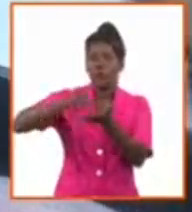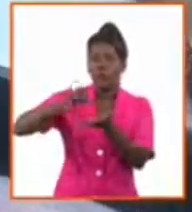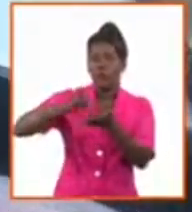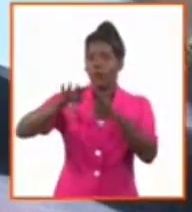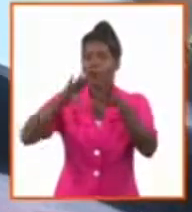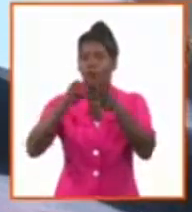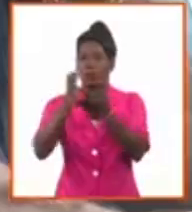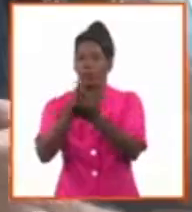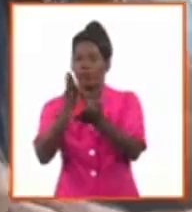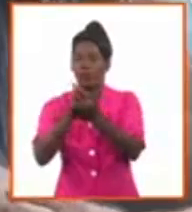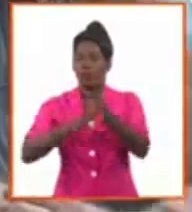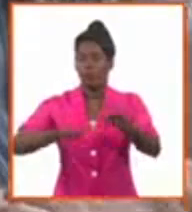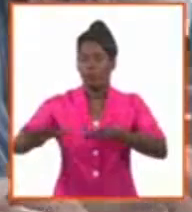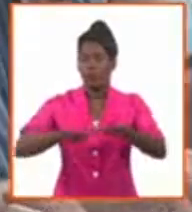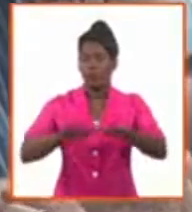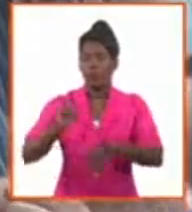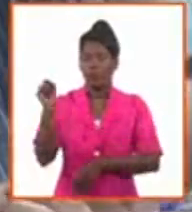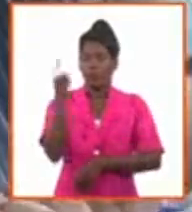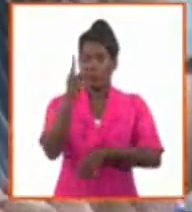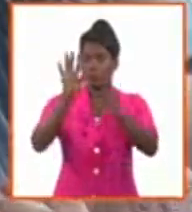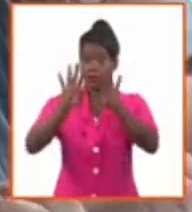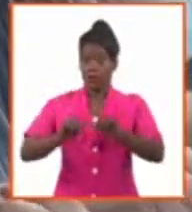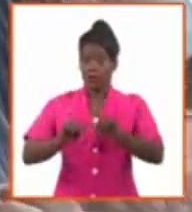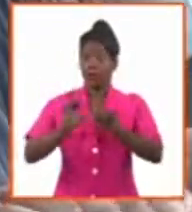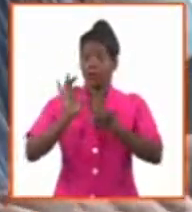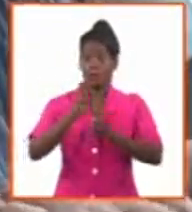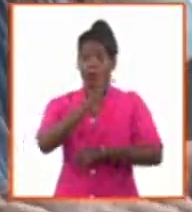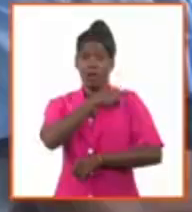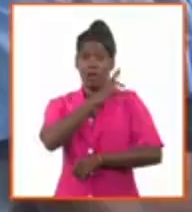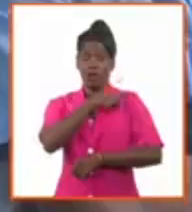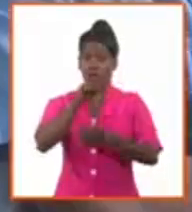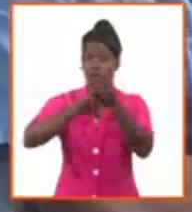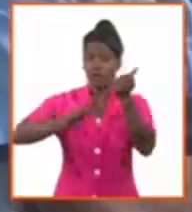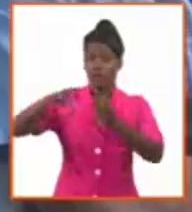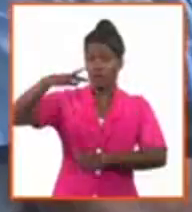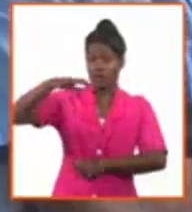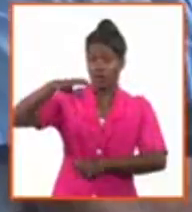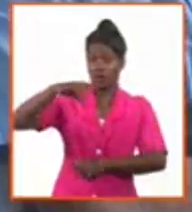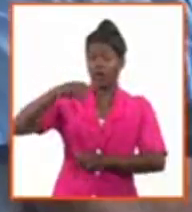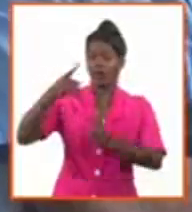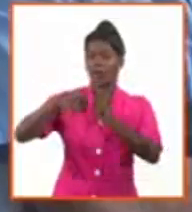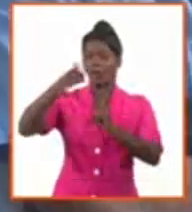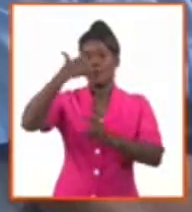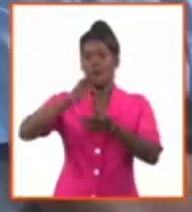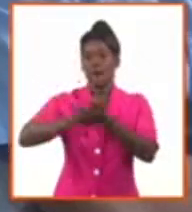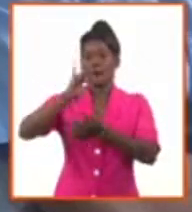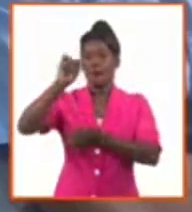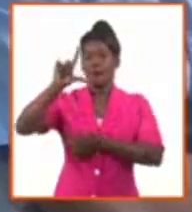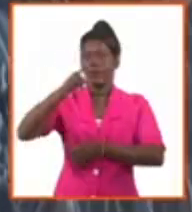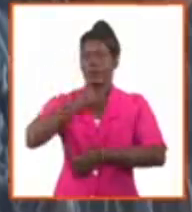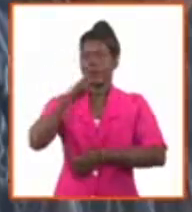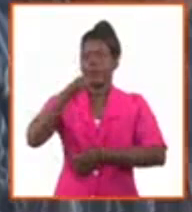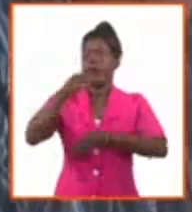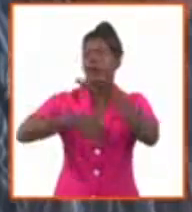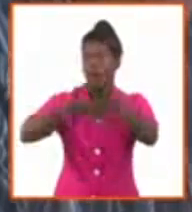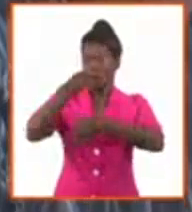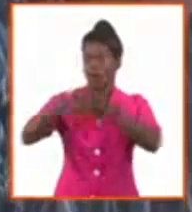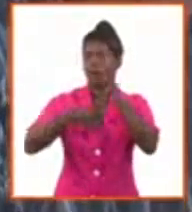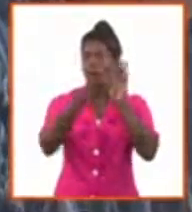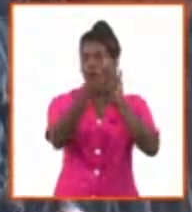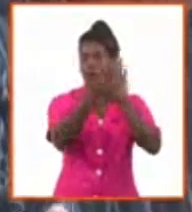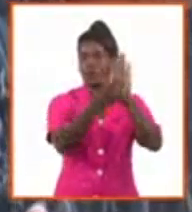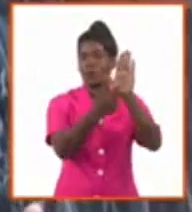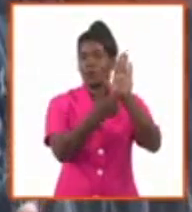Comité Central del Partido Comunista de Cuba y primera secretaria de la organización política en la provincia, Yamile Ramos Cordero, fue enfática al